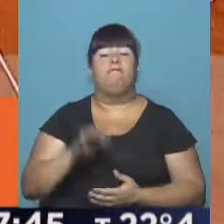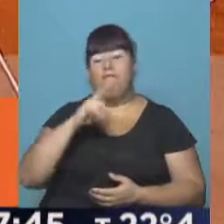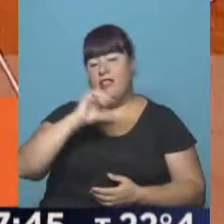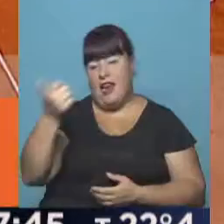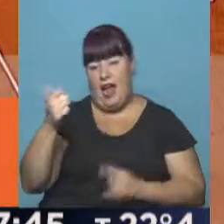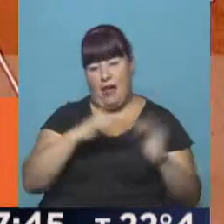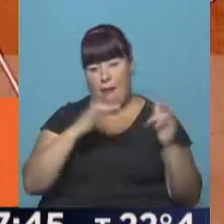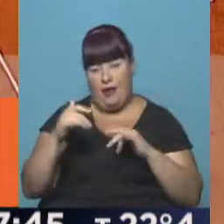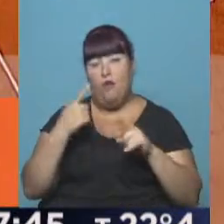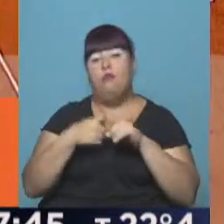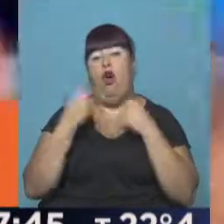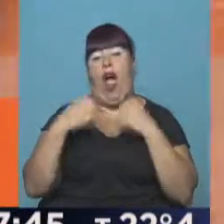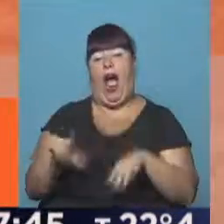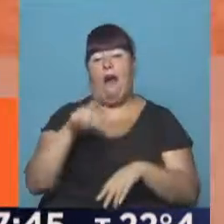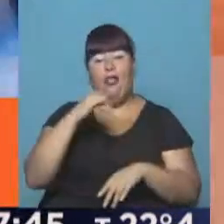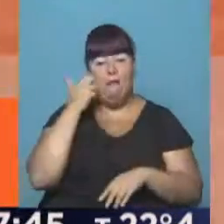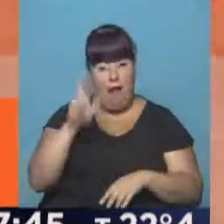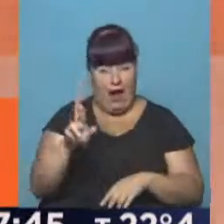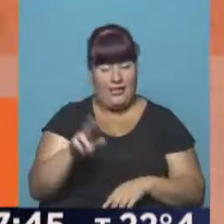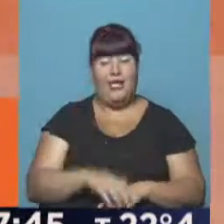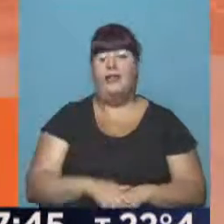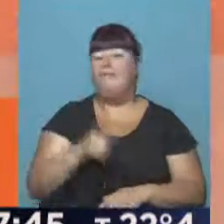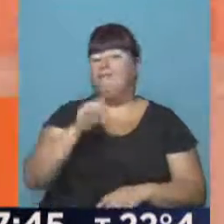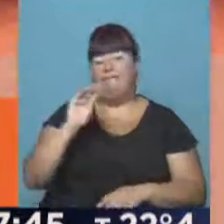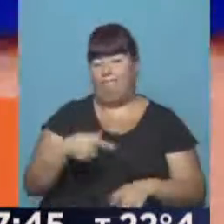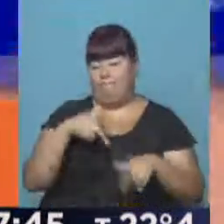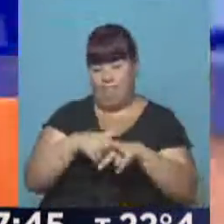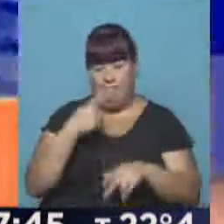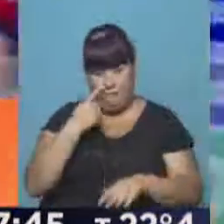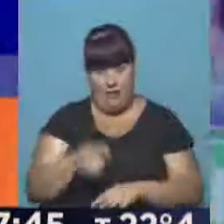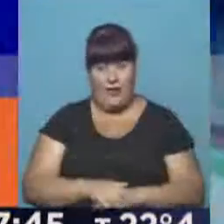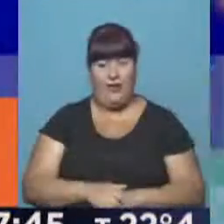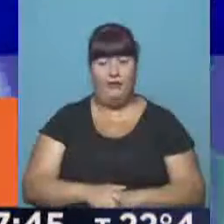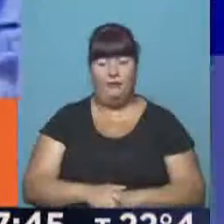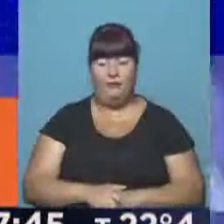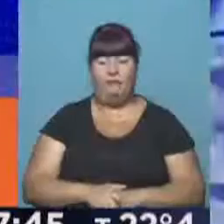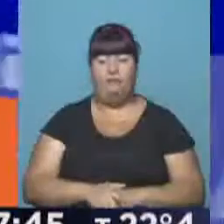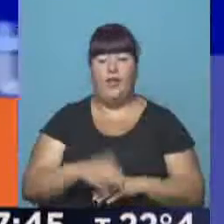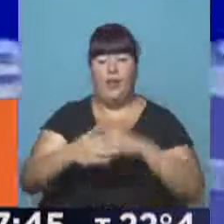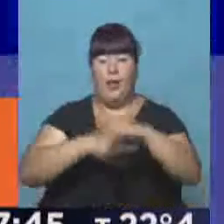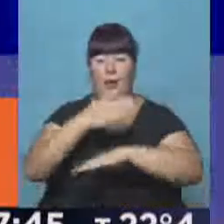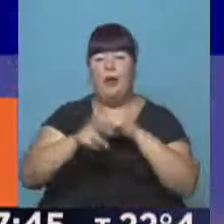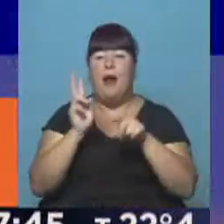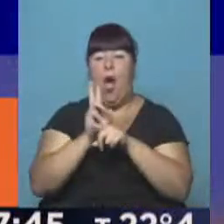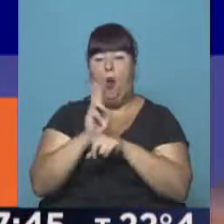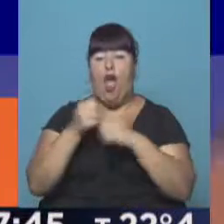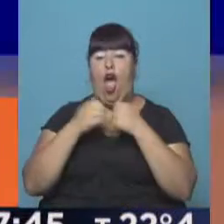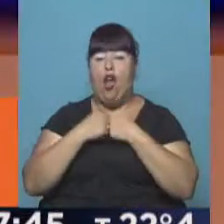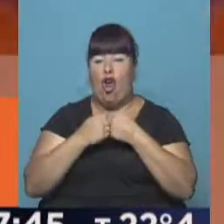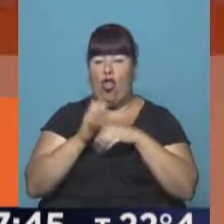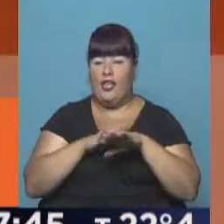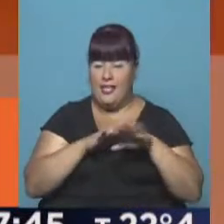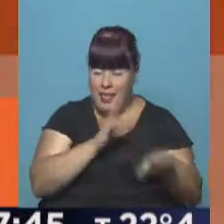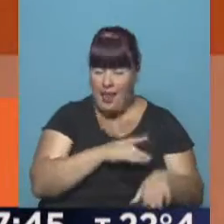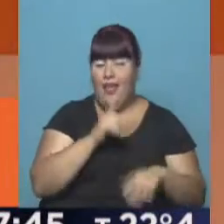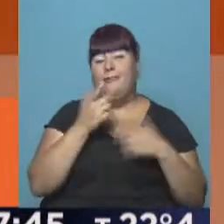el partido por abandono de Leo Mayer. El yaca que no pudo seguir, aquí lo vemos, con una venda protectora además en su rodilla izquierda. Y de